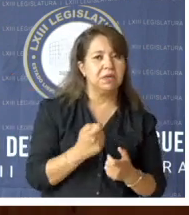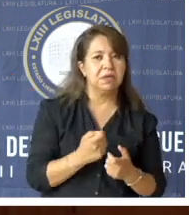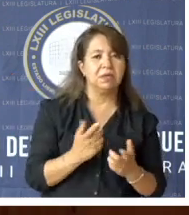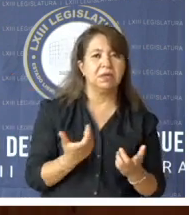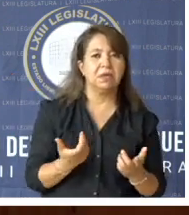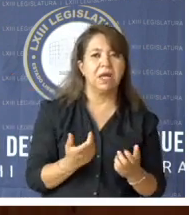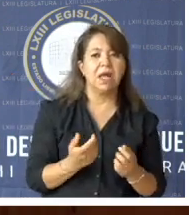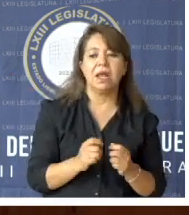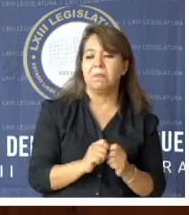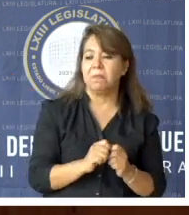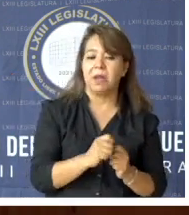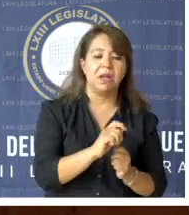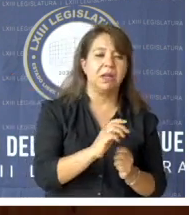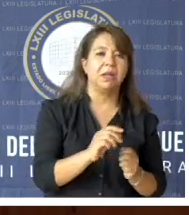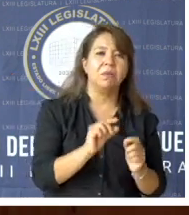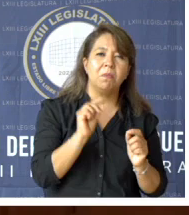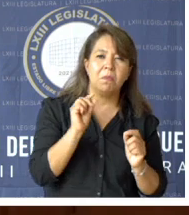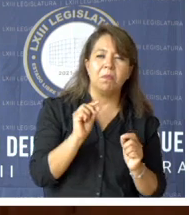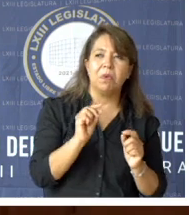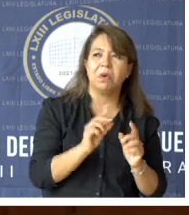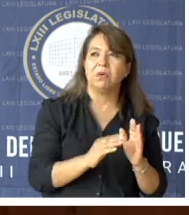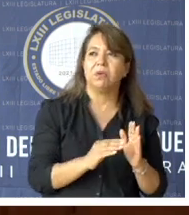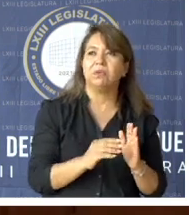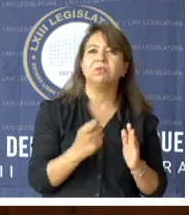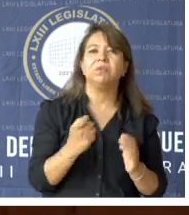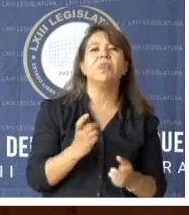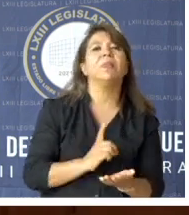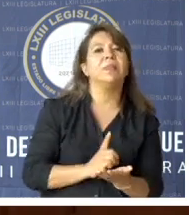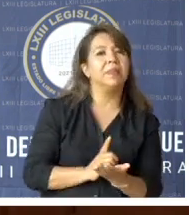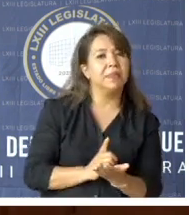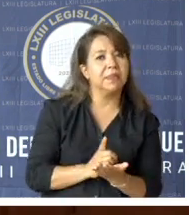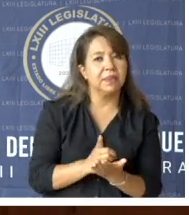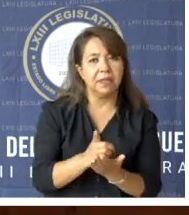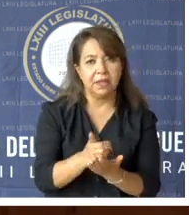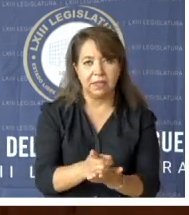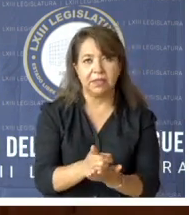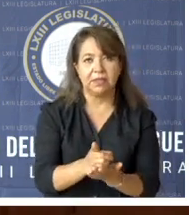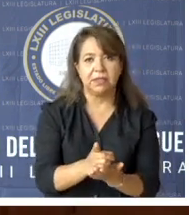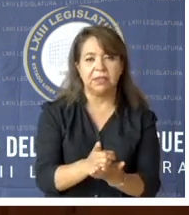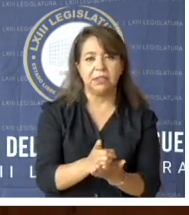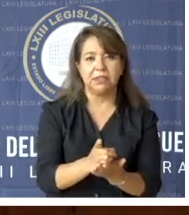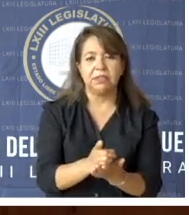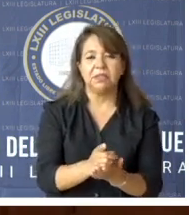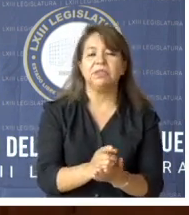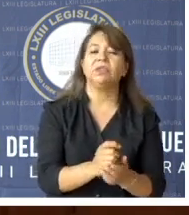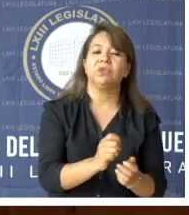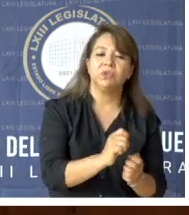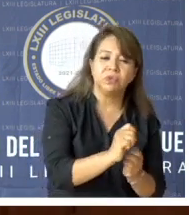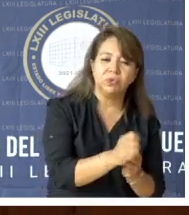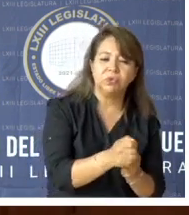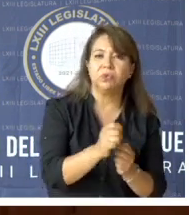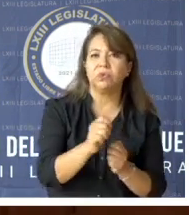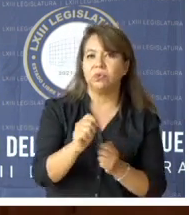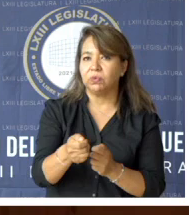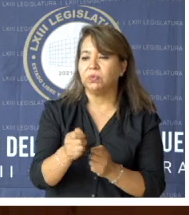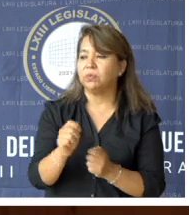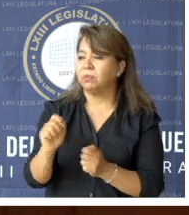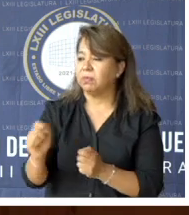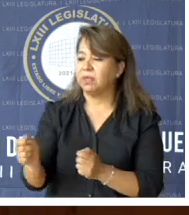cada ejercicio fiscal. Este derecho no convierte a los trabajadores en socios, cabe